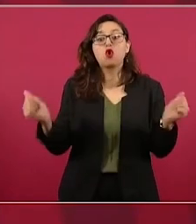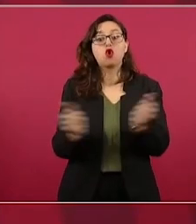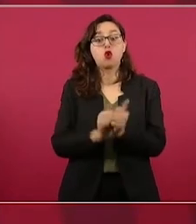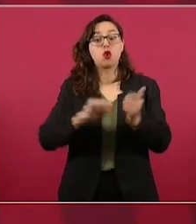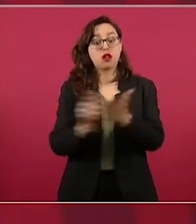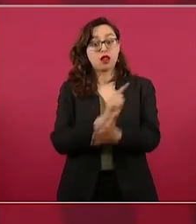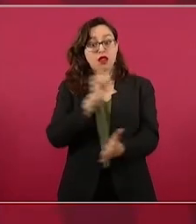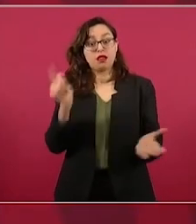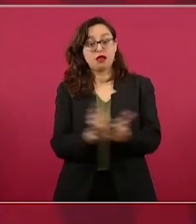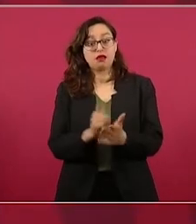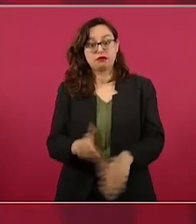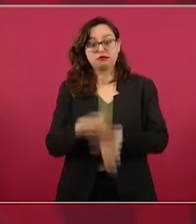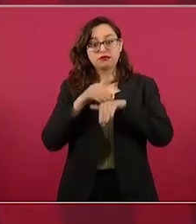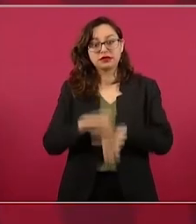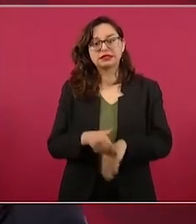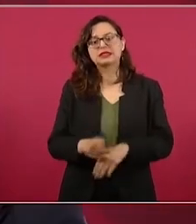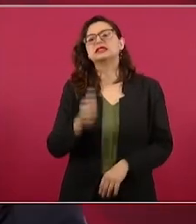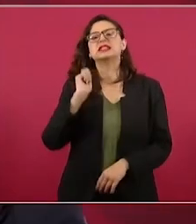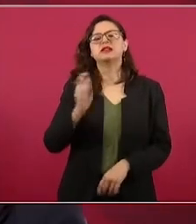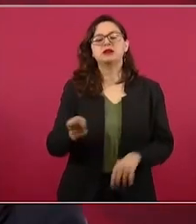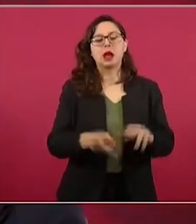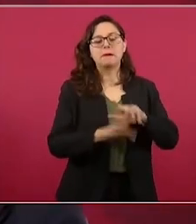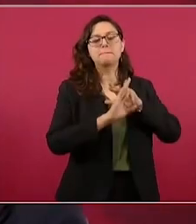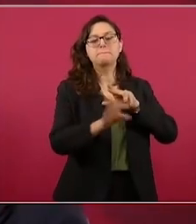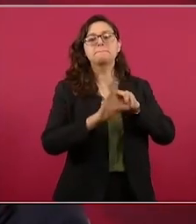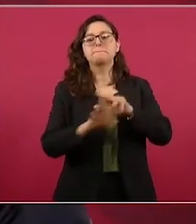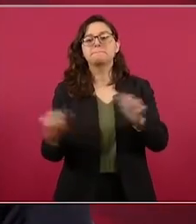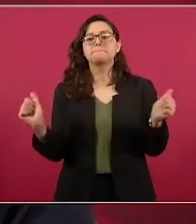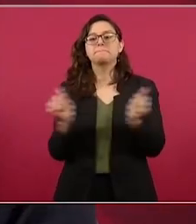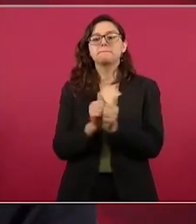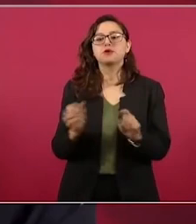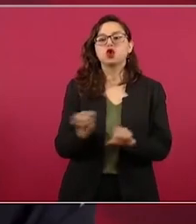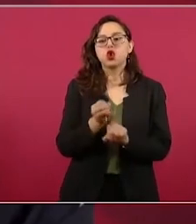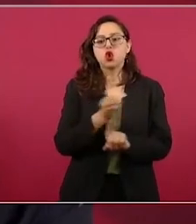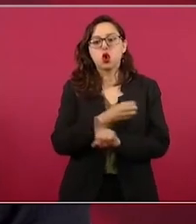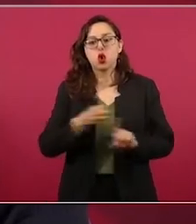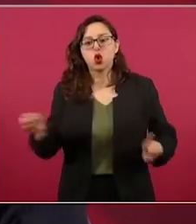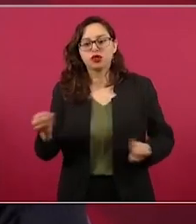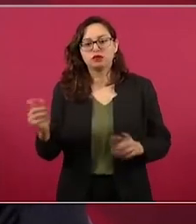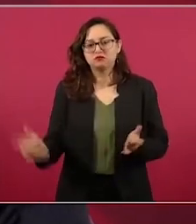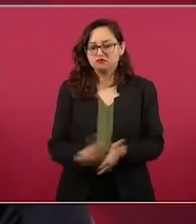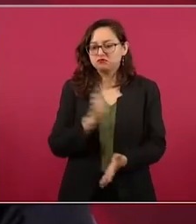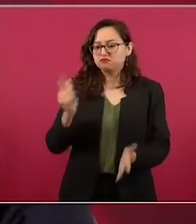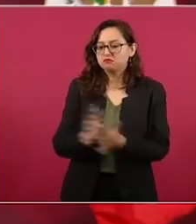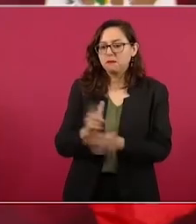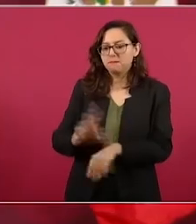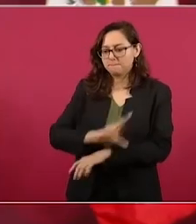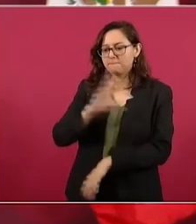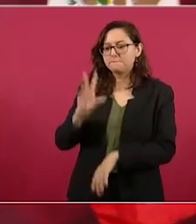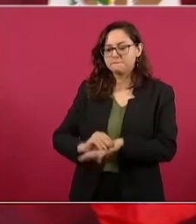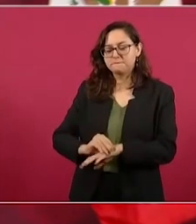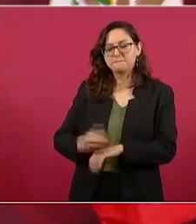ese sentido, ordenar el flujo migratorio, legalizarlo,